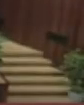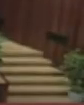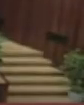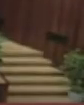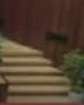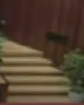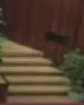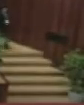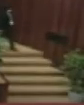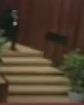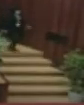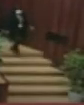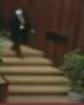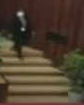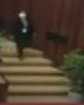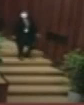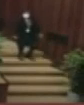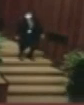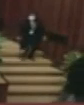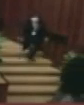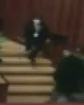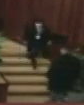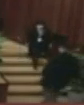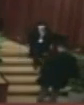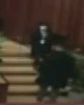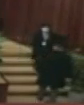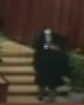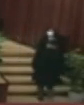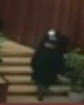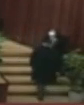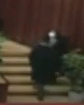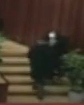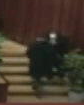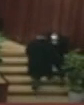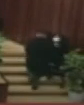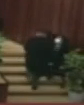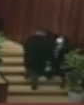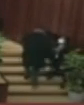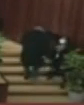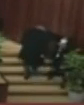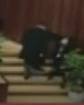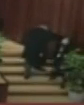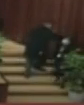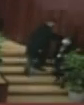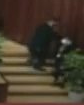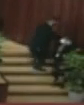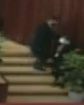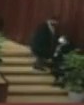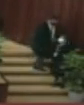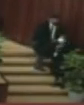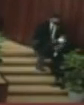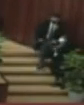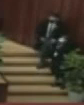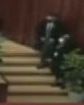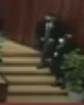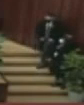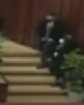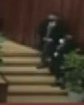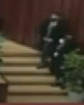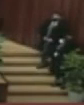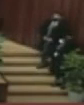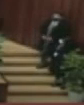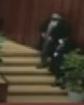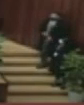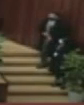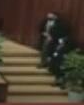Jean-Luc Mélenchon, diputado de la Asamblea Nacional de Francia, fundador y líder de la plataforma